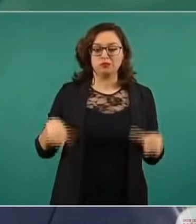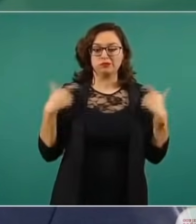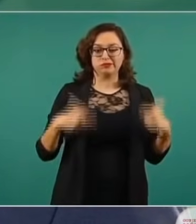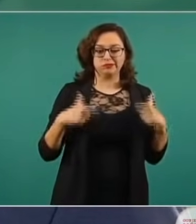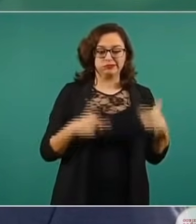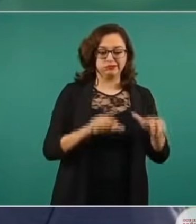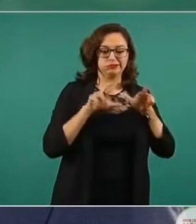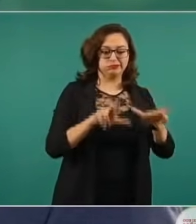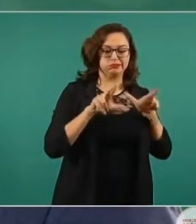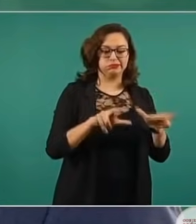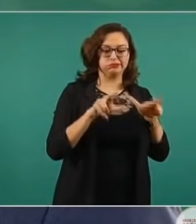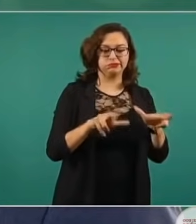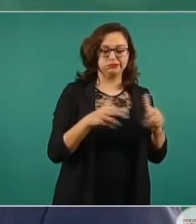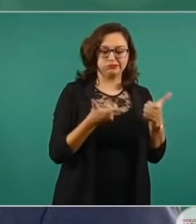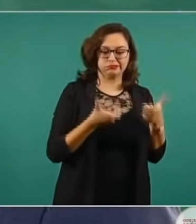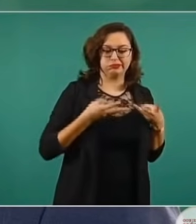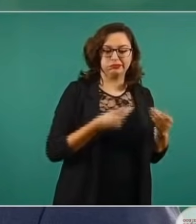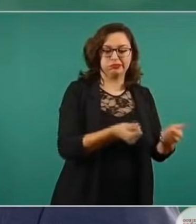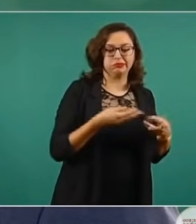rico con pueblo pobre.